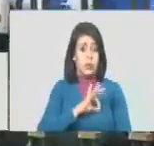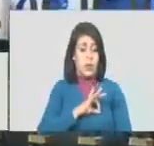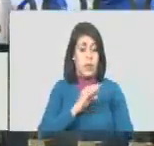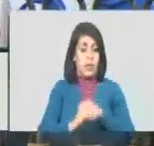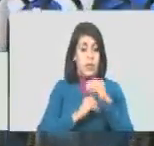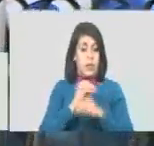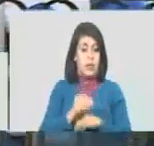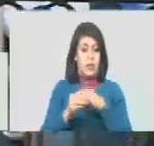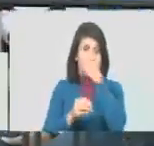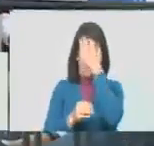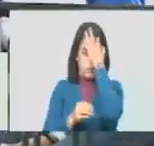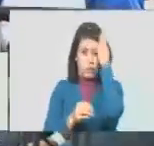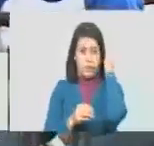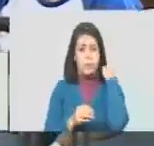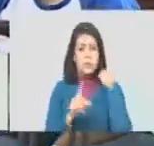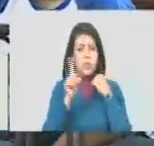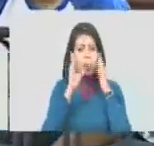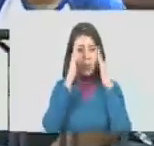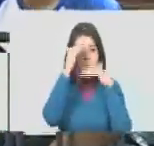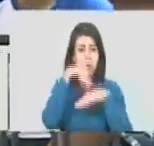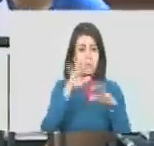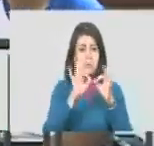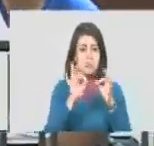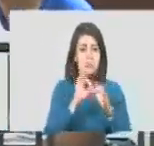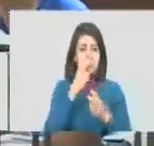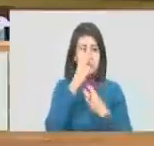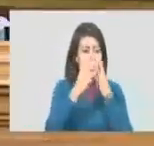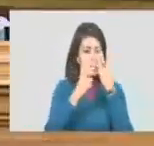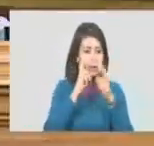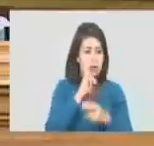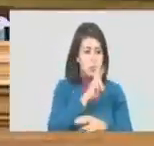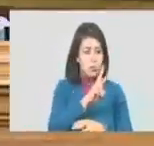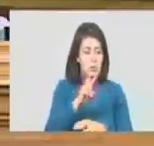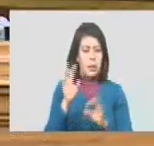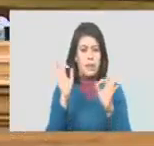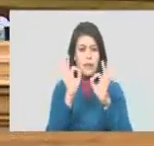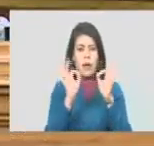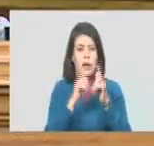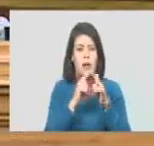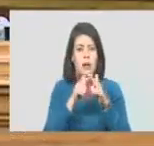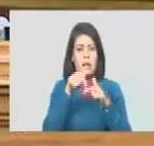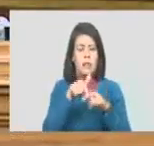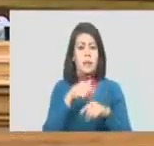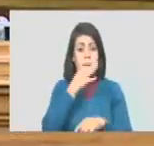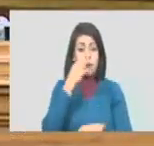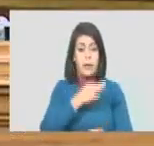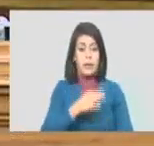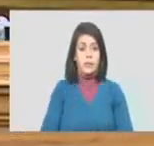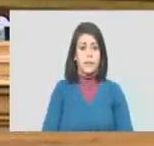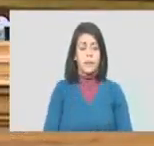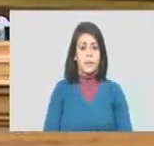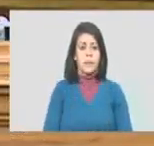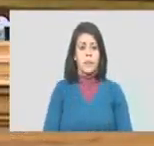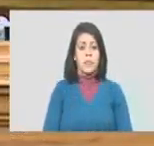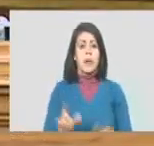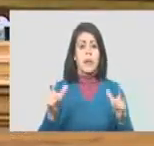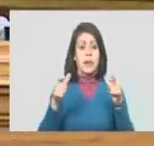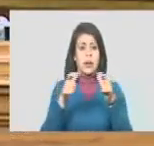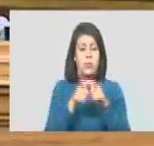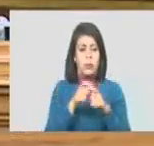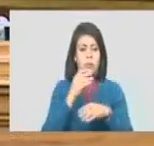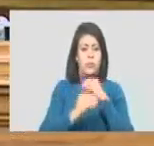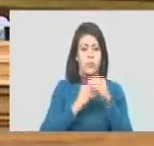soterrada o de no atención o de no visibilización de la realidad. En todas estas reuniones, que han